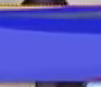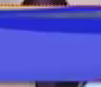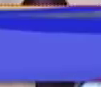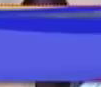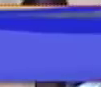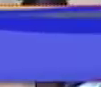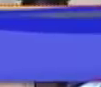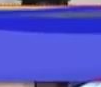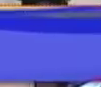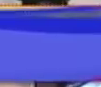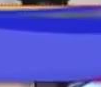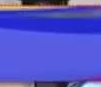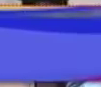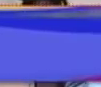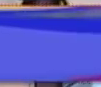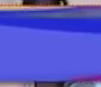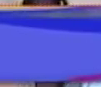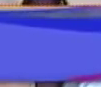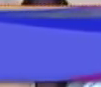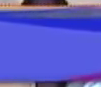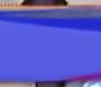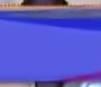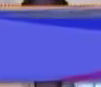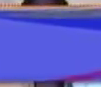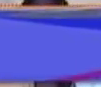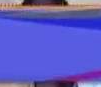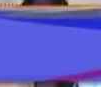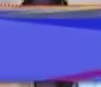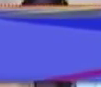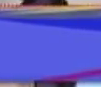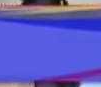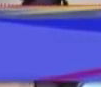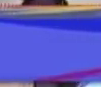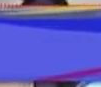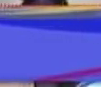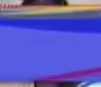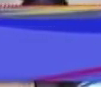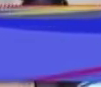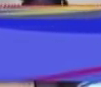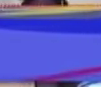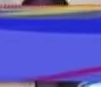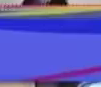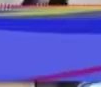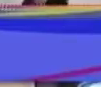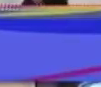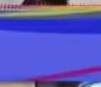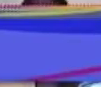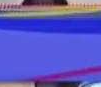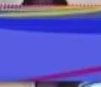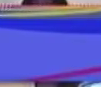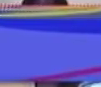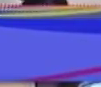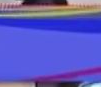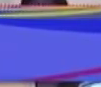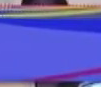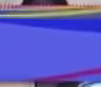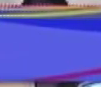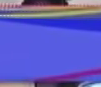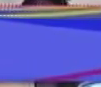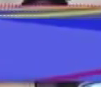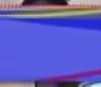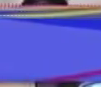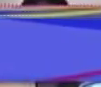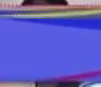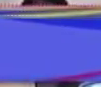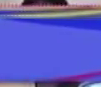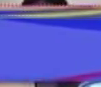Ciertamente, nuestra industria automotriz es una de las más poderosas de Latinoamérica, con una capacidad instalada